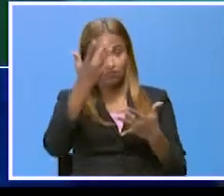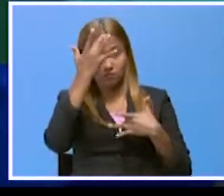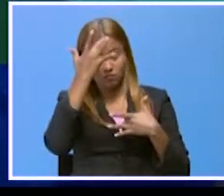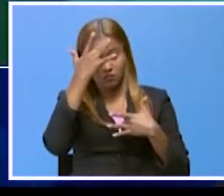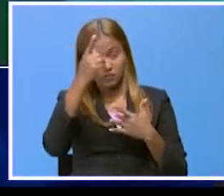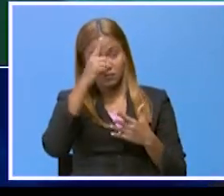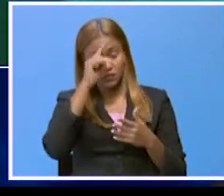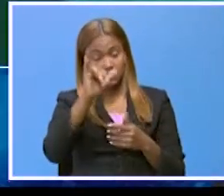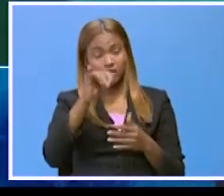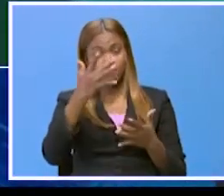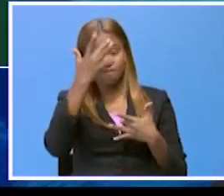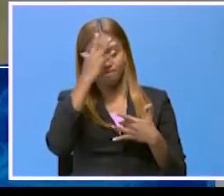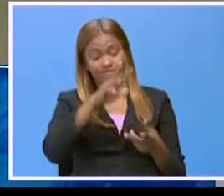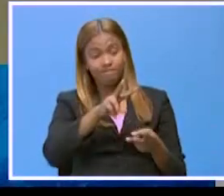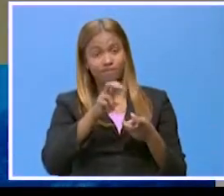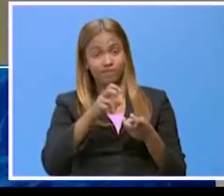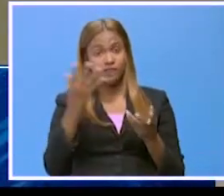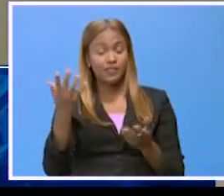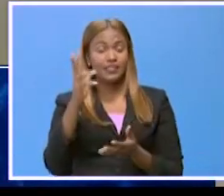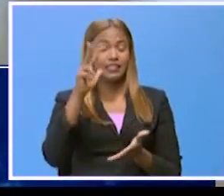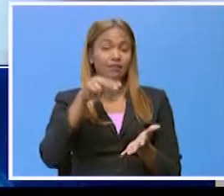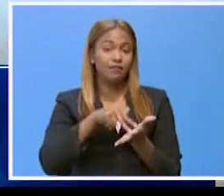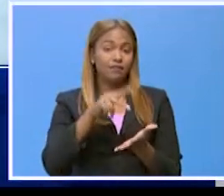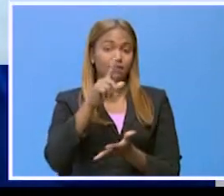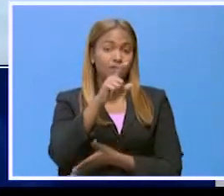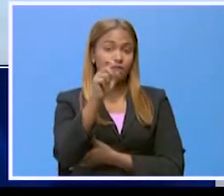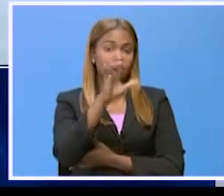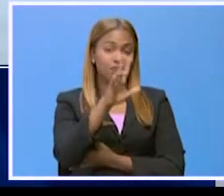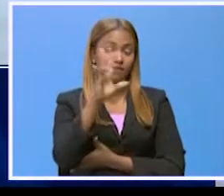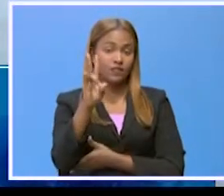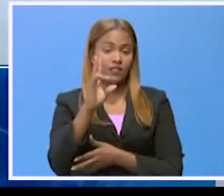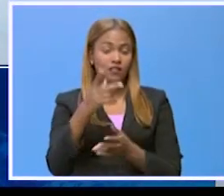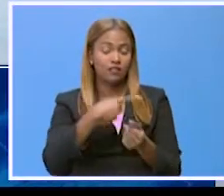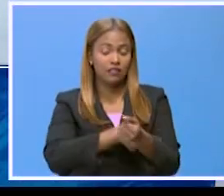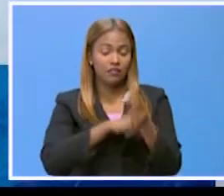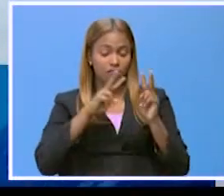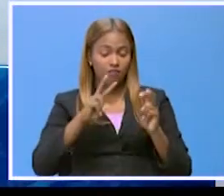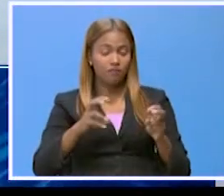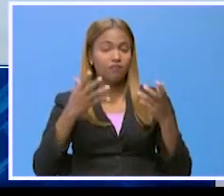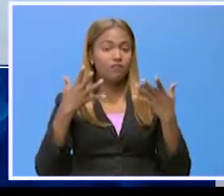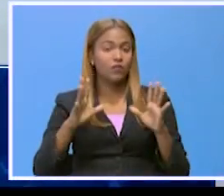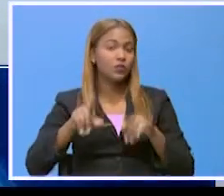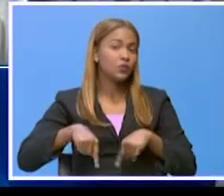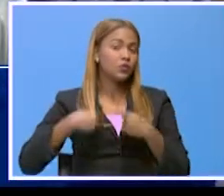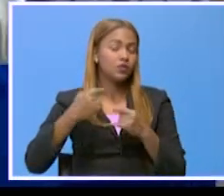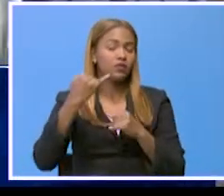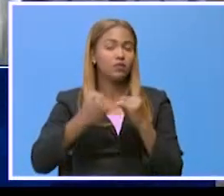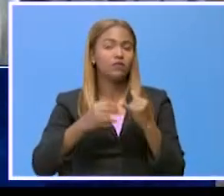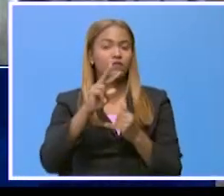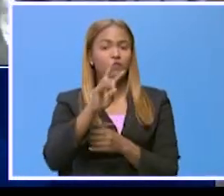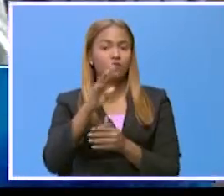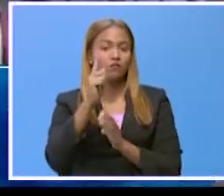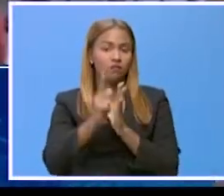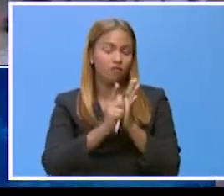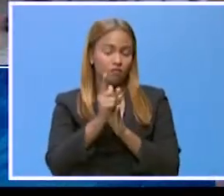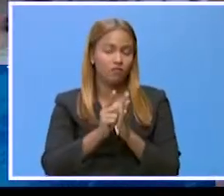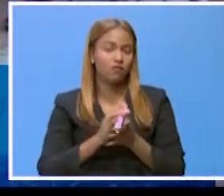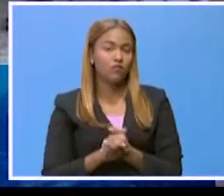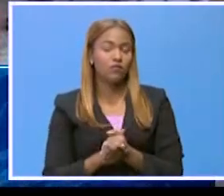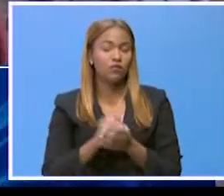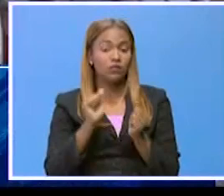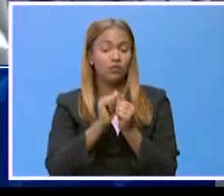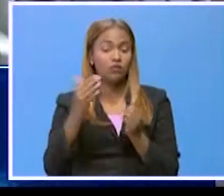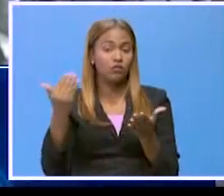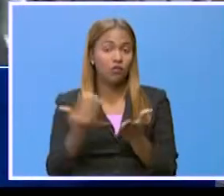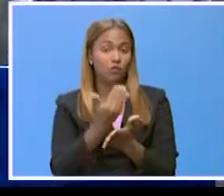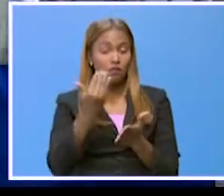por la enfermedad de 3.137 muestras procesadas durante las últimas 24 horas con estas